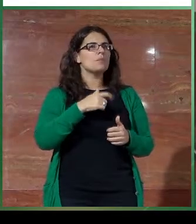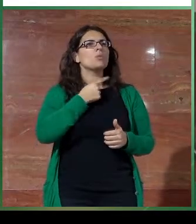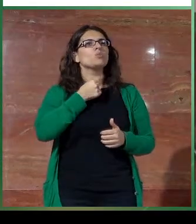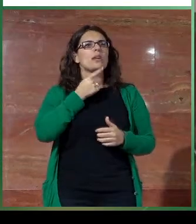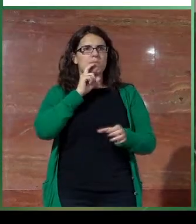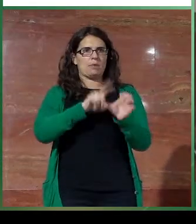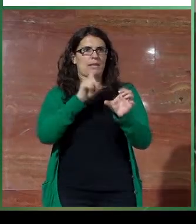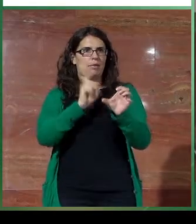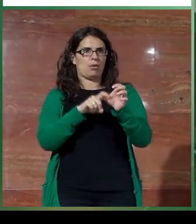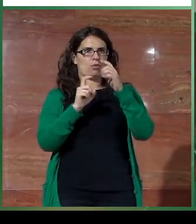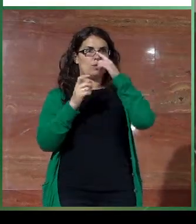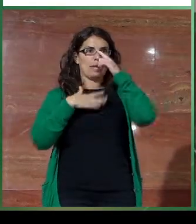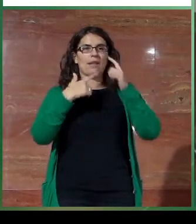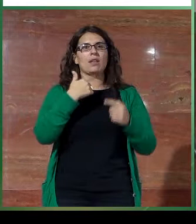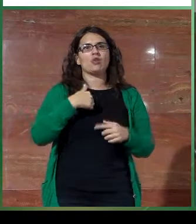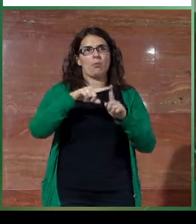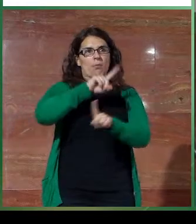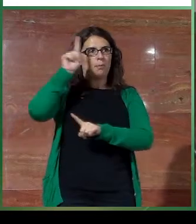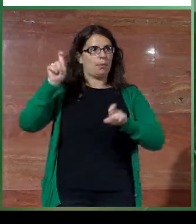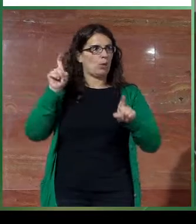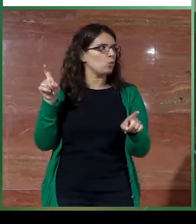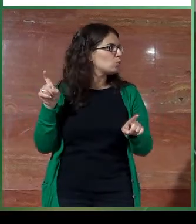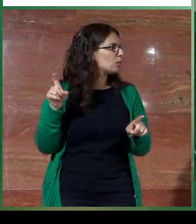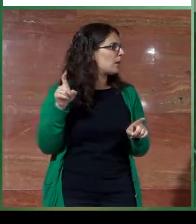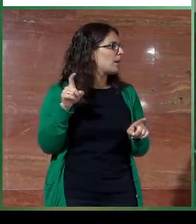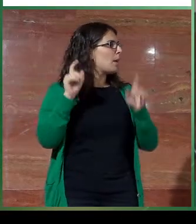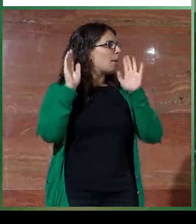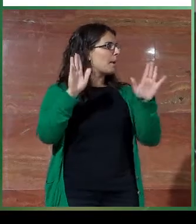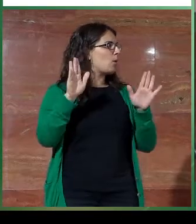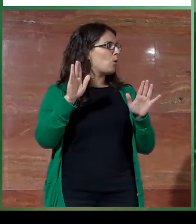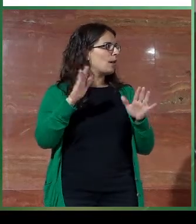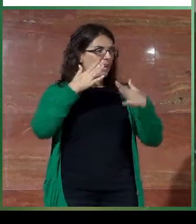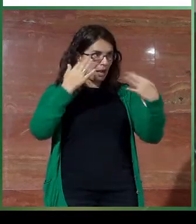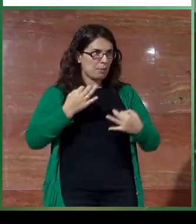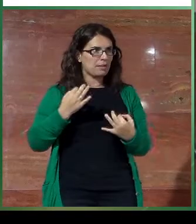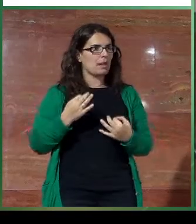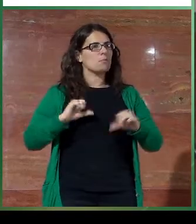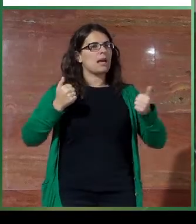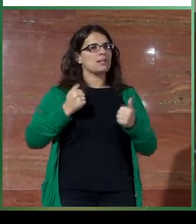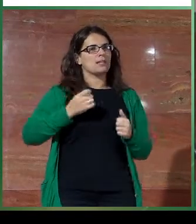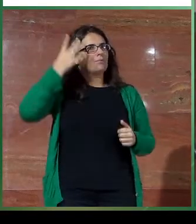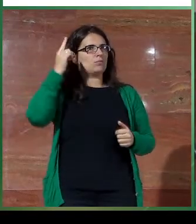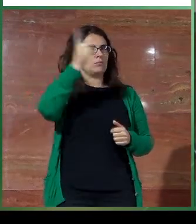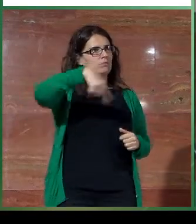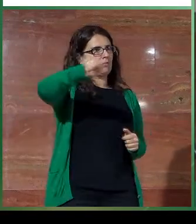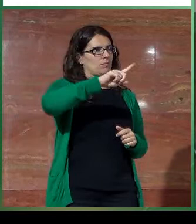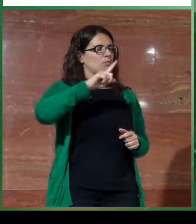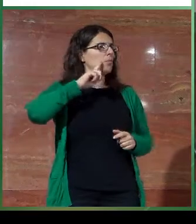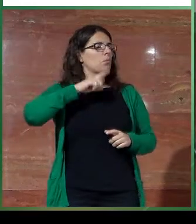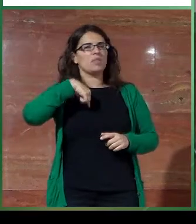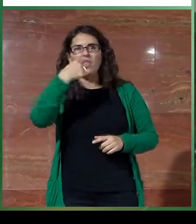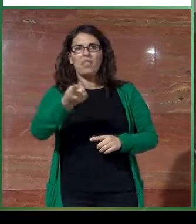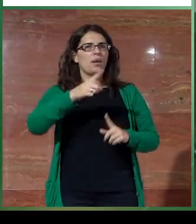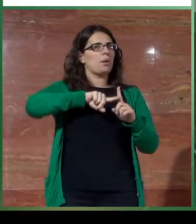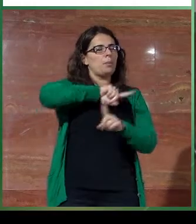participativos. Es decir, yo haré una pregunta, pero el protagonismo lo deberían tomar ustedes para decir y preguntar todas aquellas